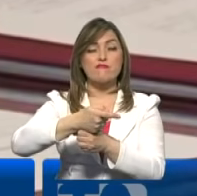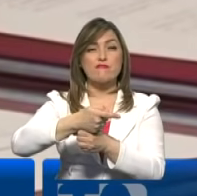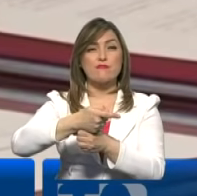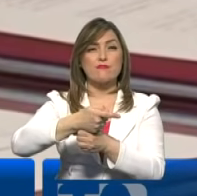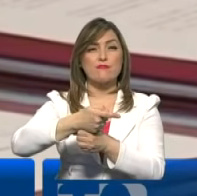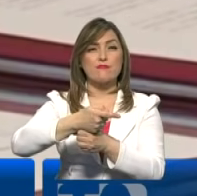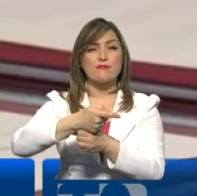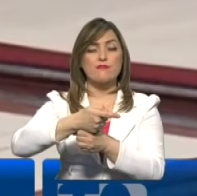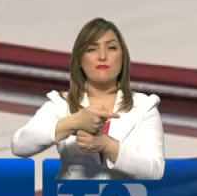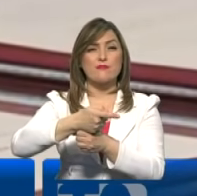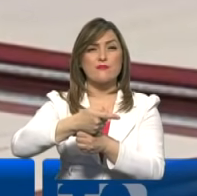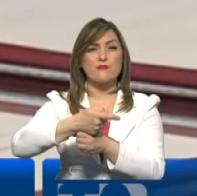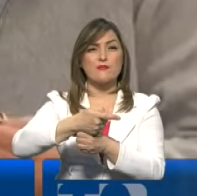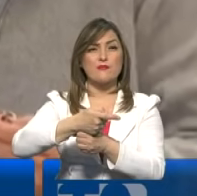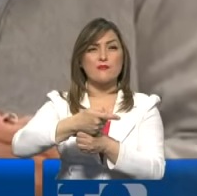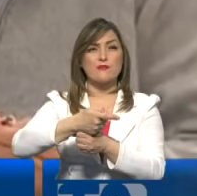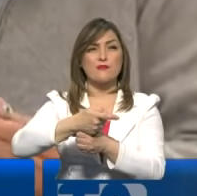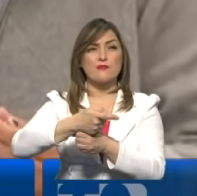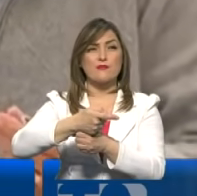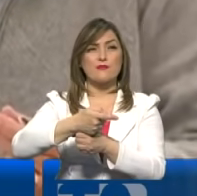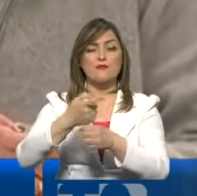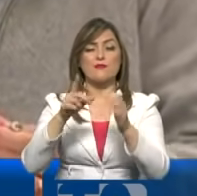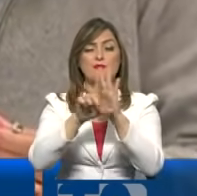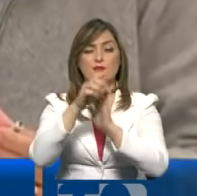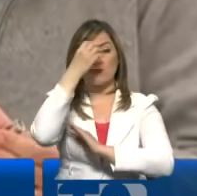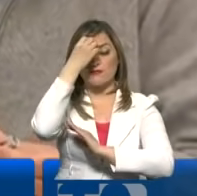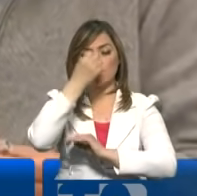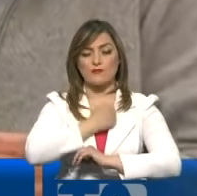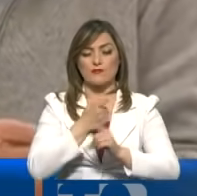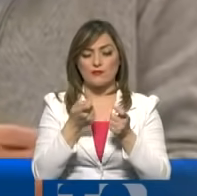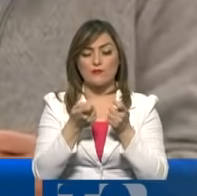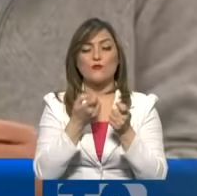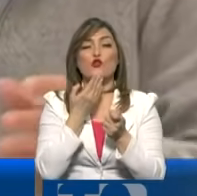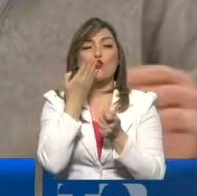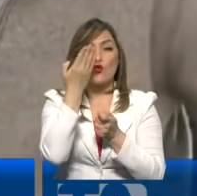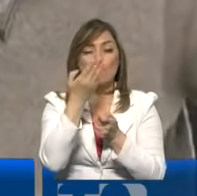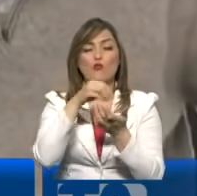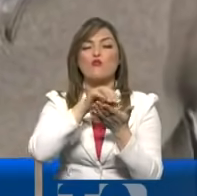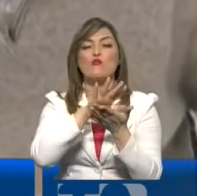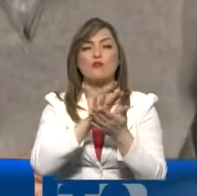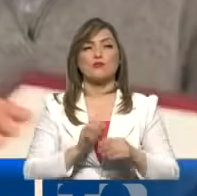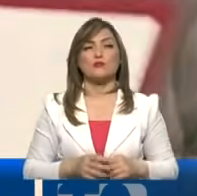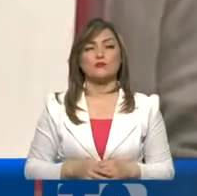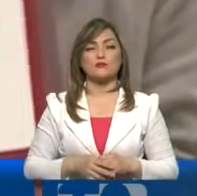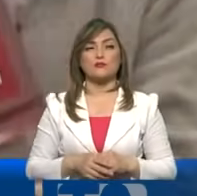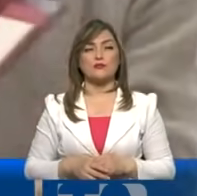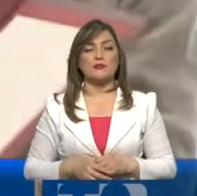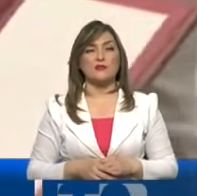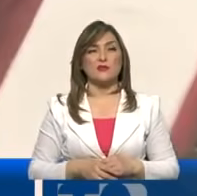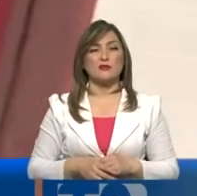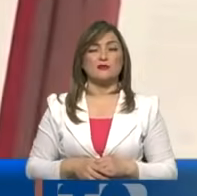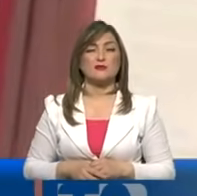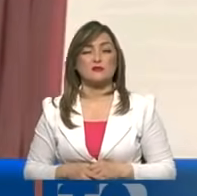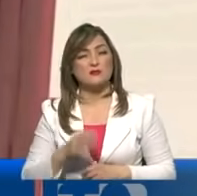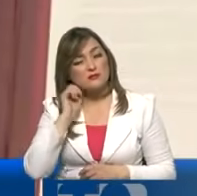de educación del gobierno de Guillermo Lasso. Esta política de educación contiene 5